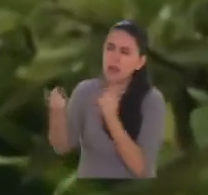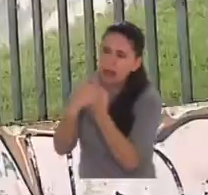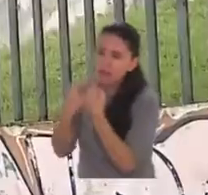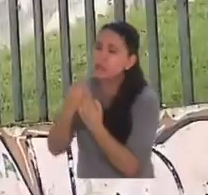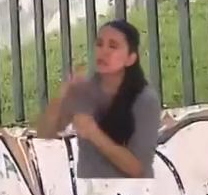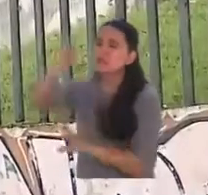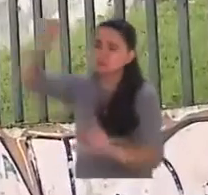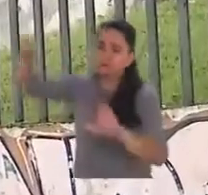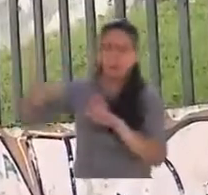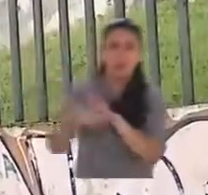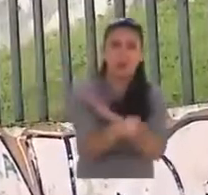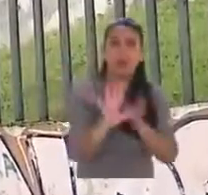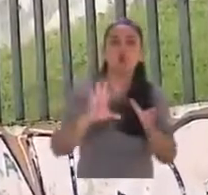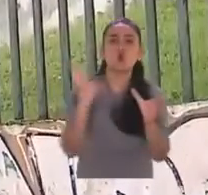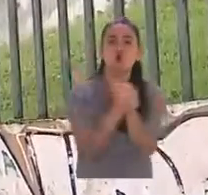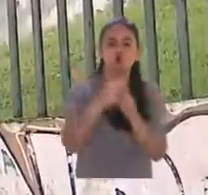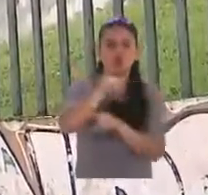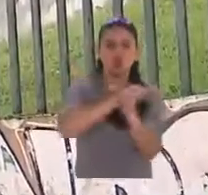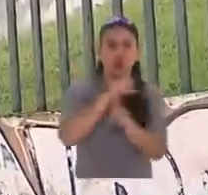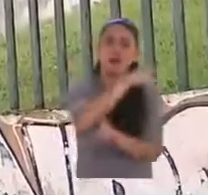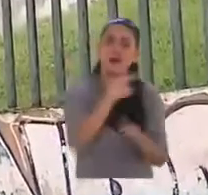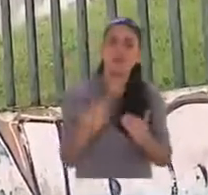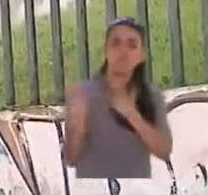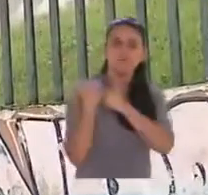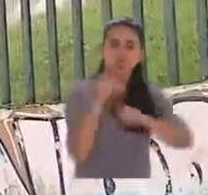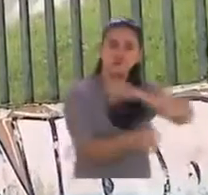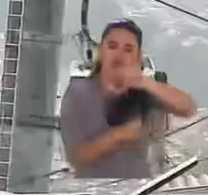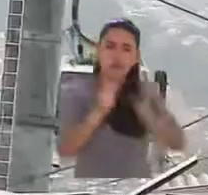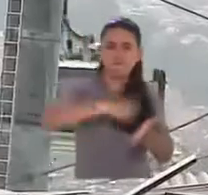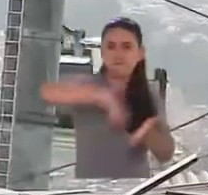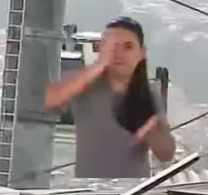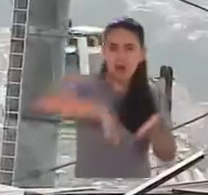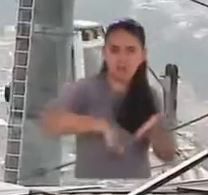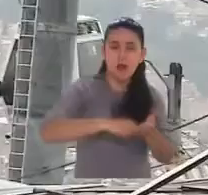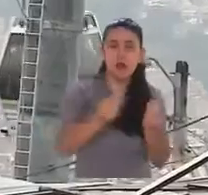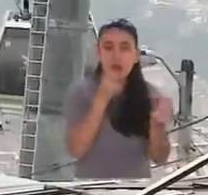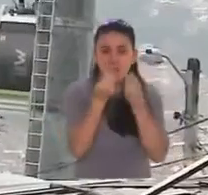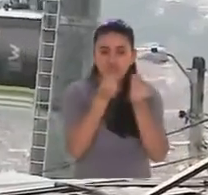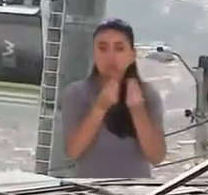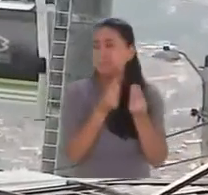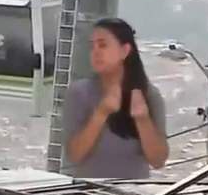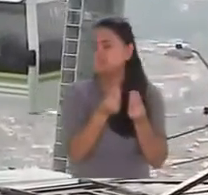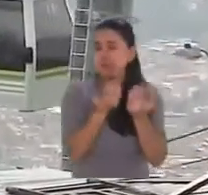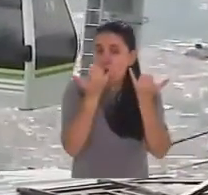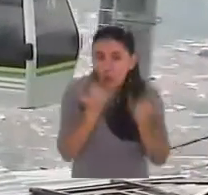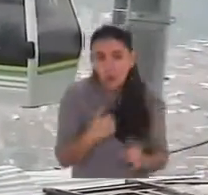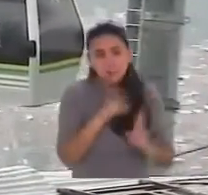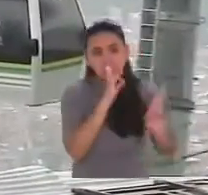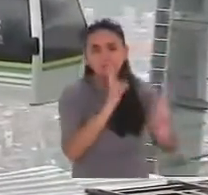de Inclusión Social, encargada de la alimentación escolar, pero hasta el momento no hemos recibido respuesta.